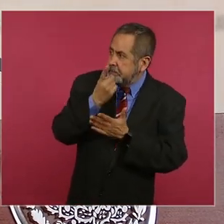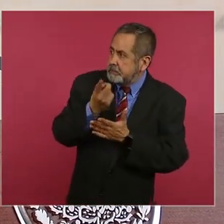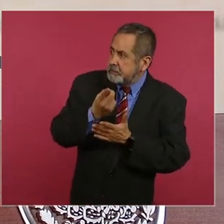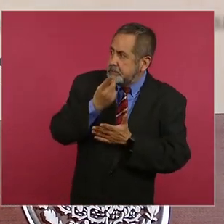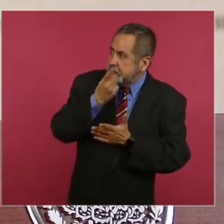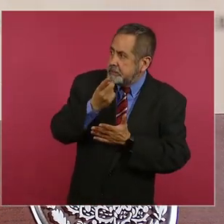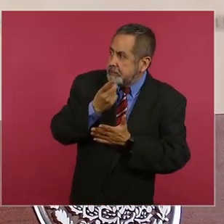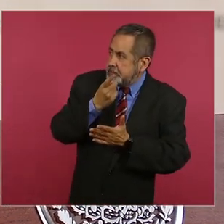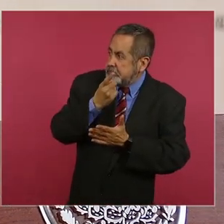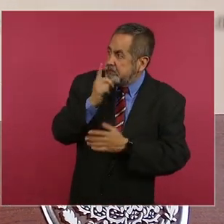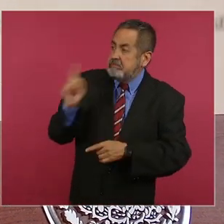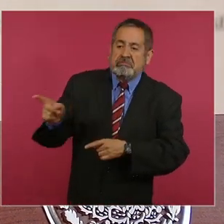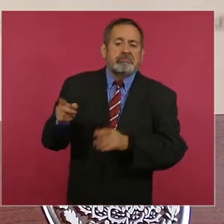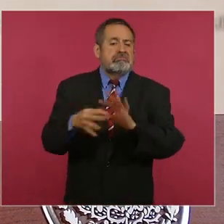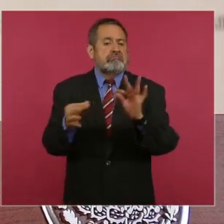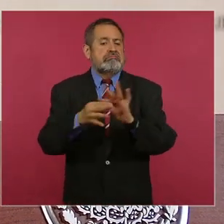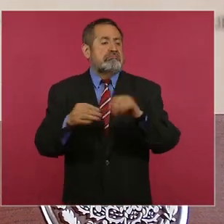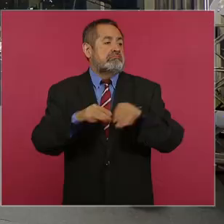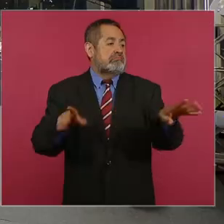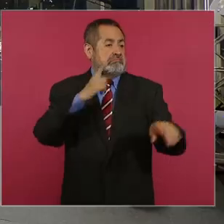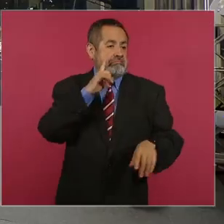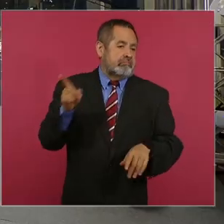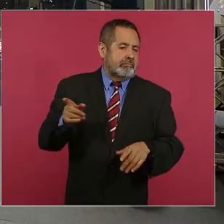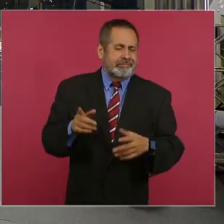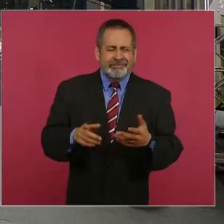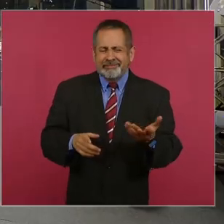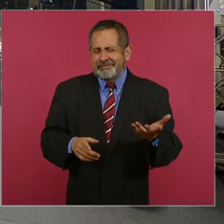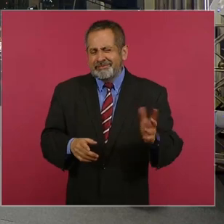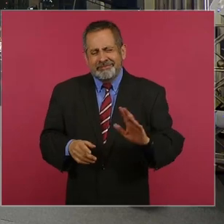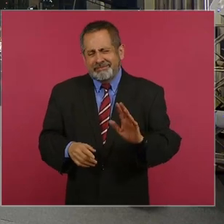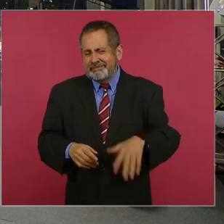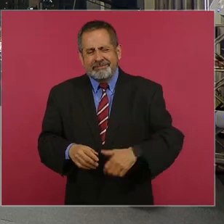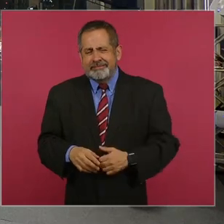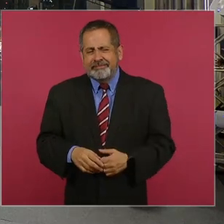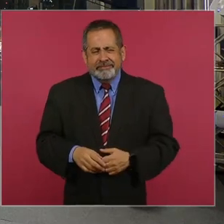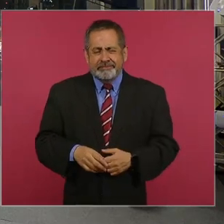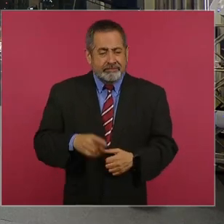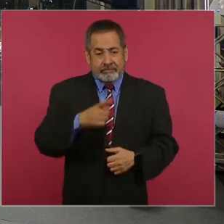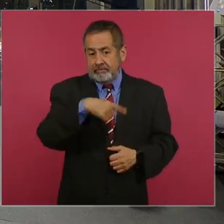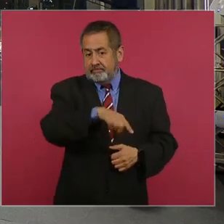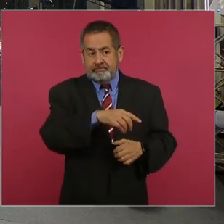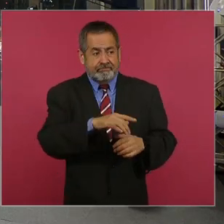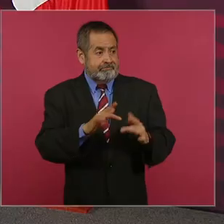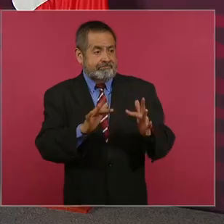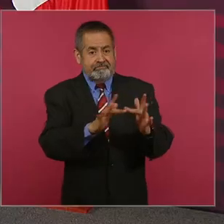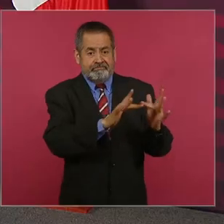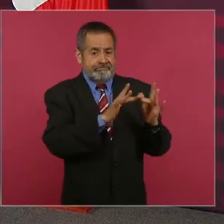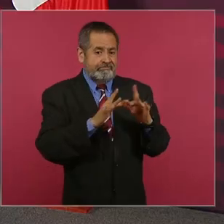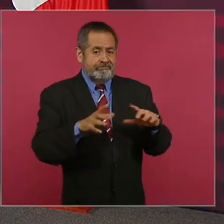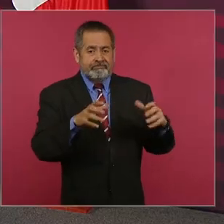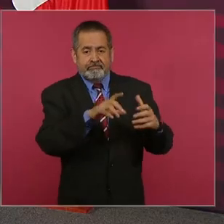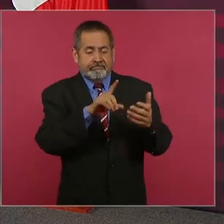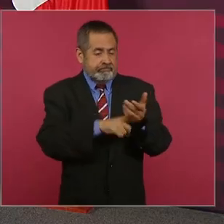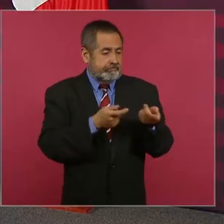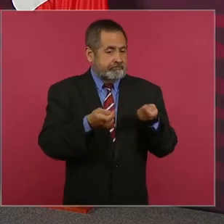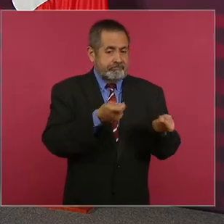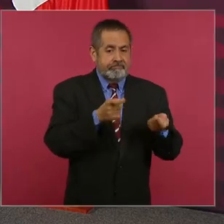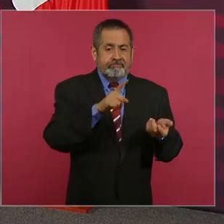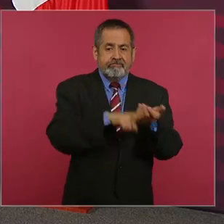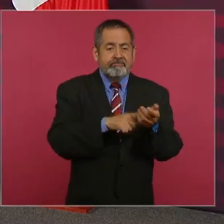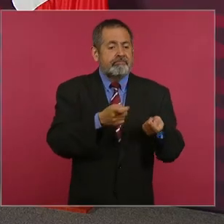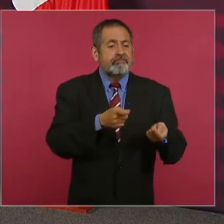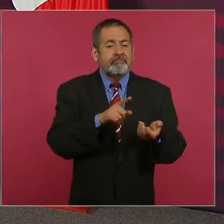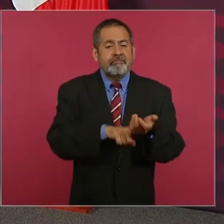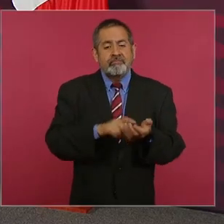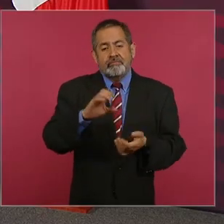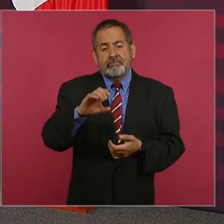Valores de Mola y tienen una red que maneja Claudio